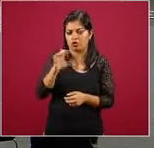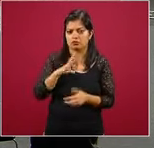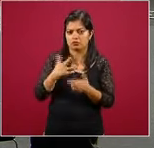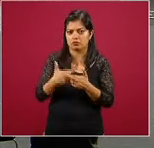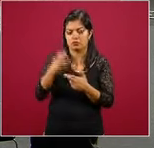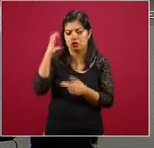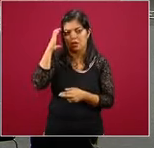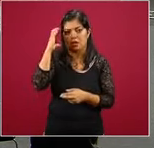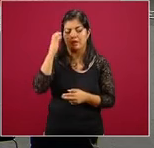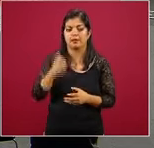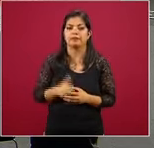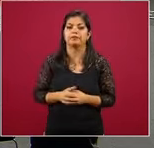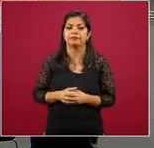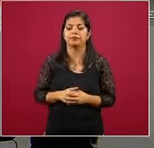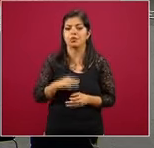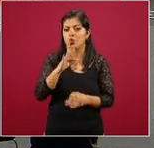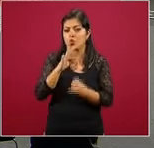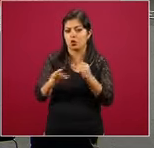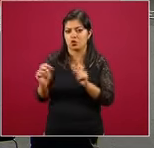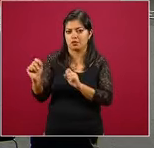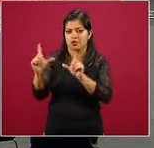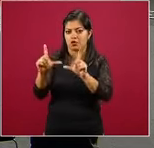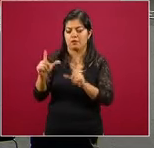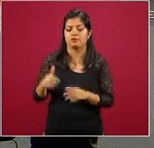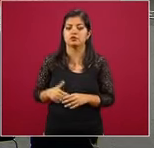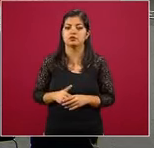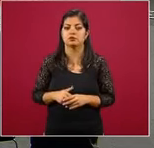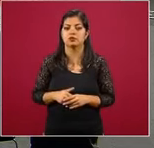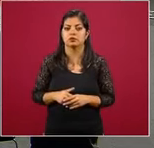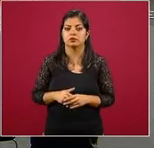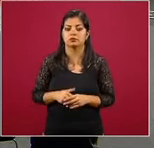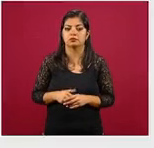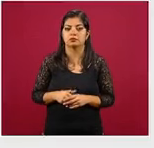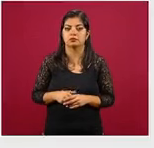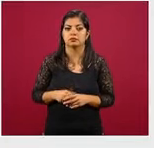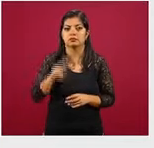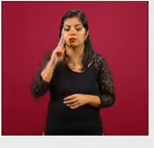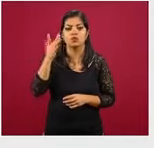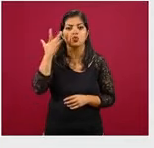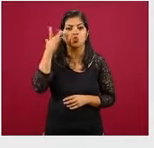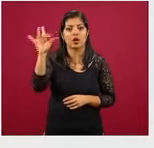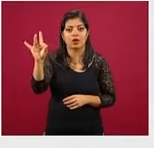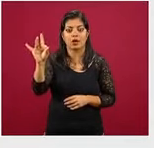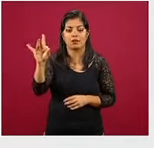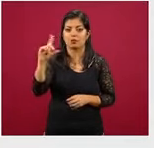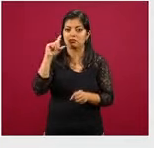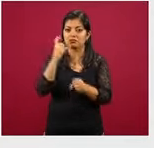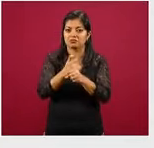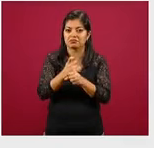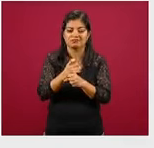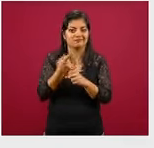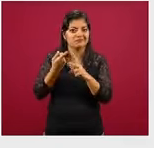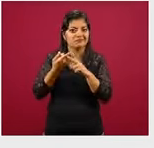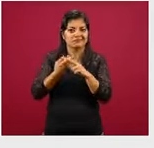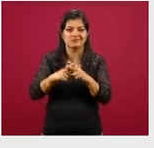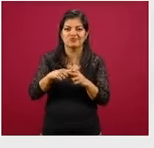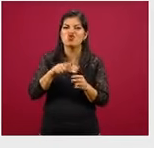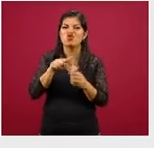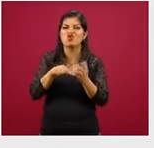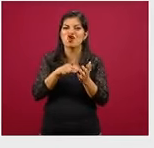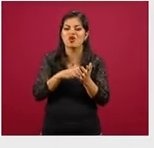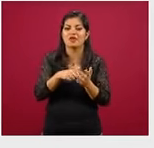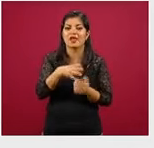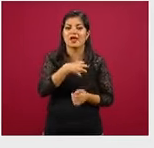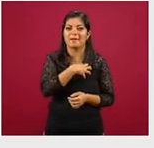Veamos la última diapositiva. Tenemos la animación. Cuernavaca, casi todos los estados inician en sus